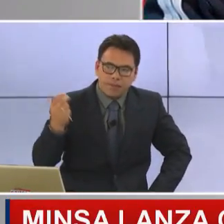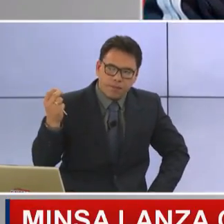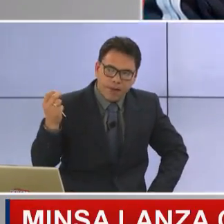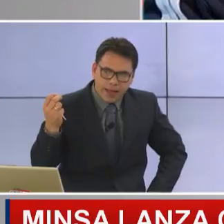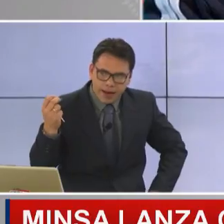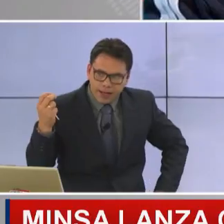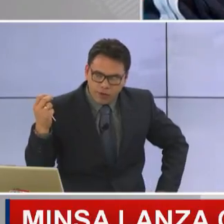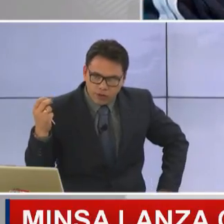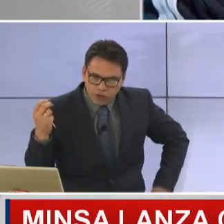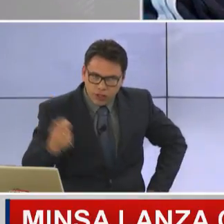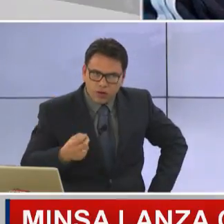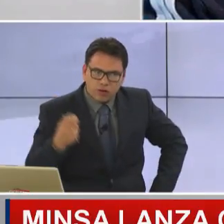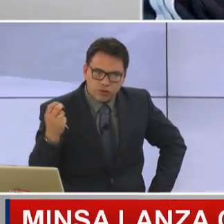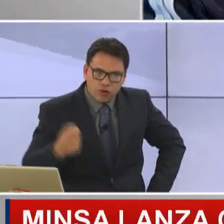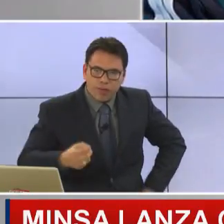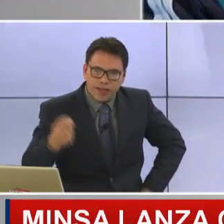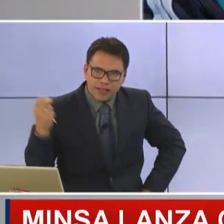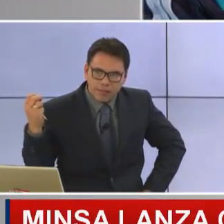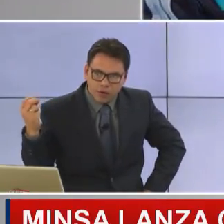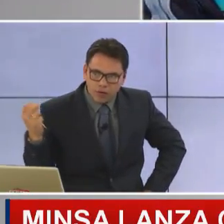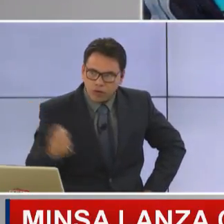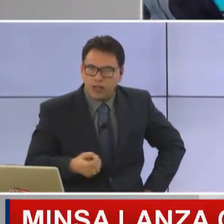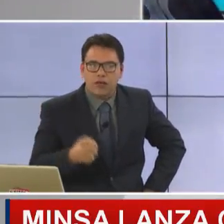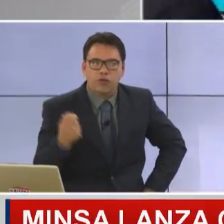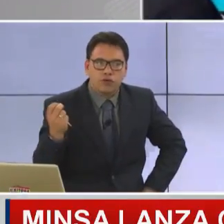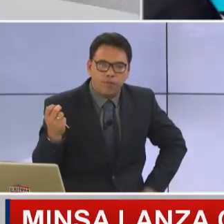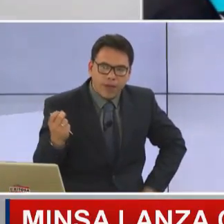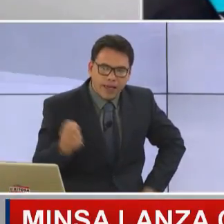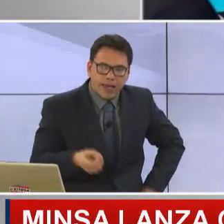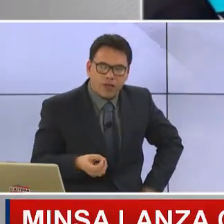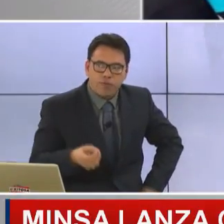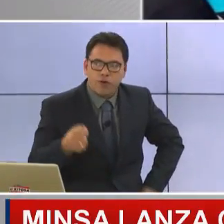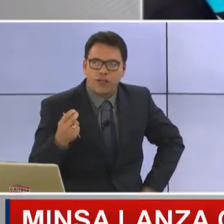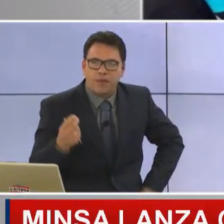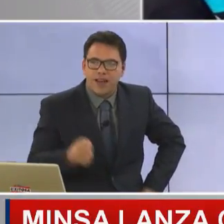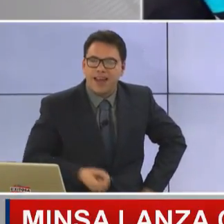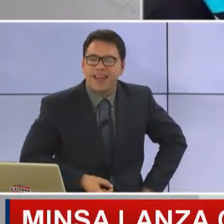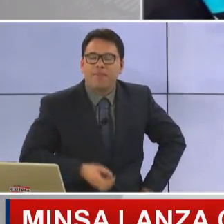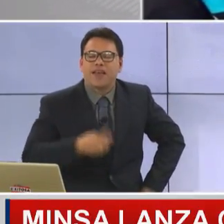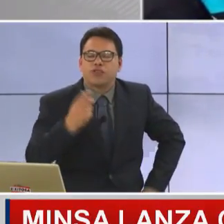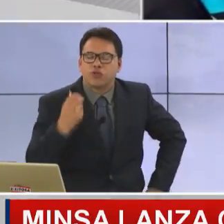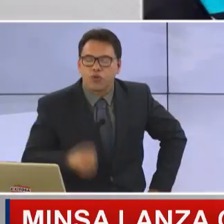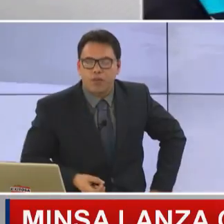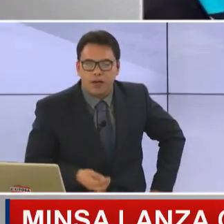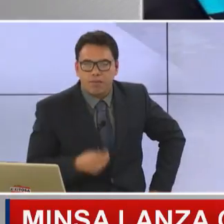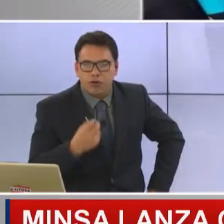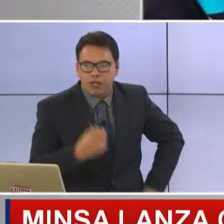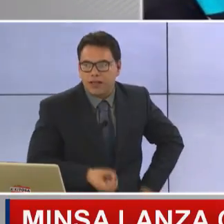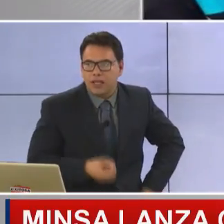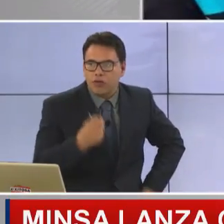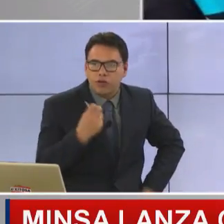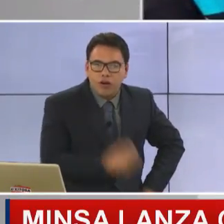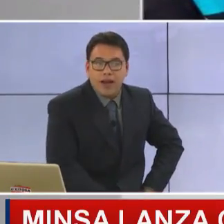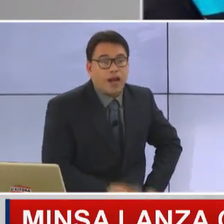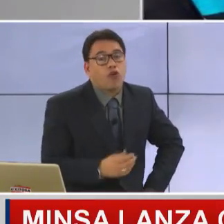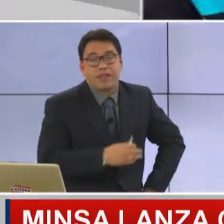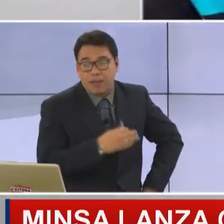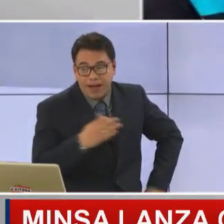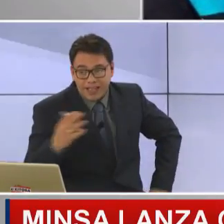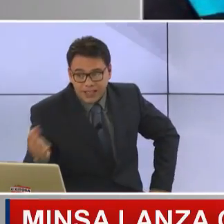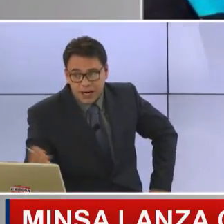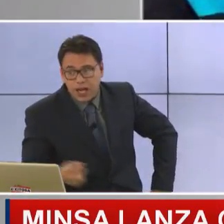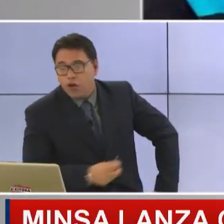aprovechar para que nuestros hijos tomen ese micronutriente cuando son pequeños, porque el tema de la anemia es súper importante controlarla